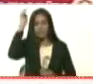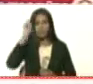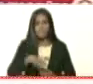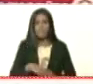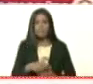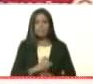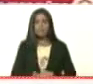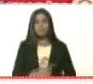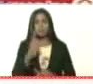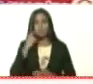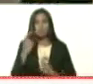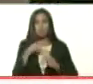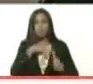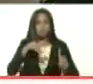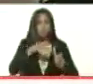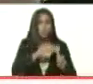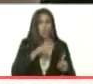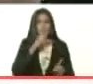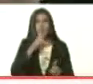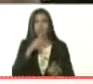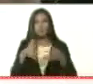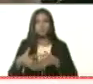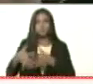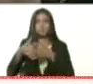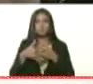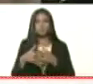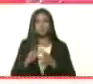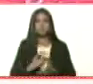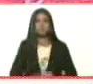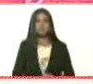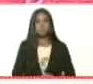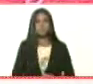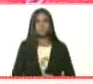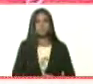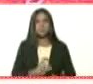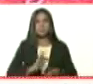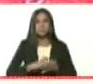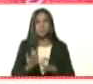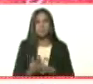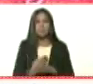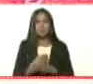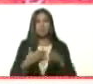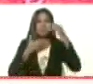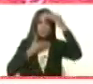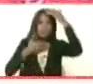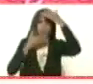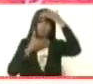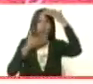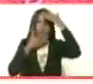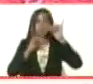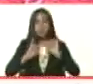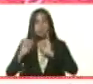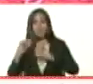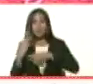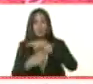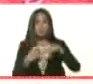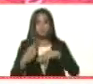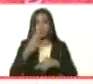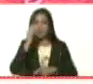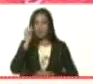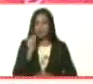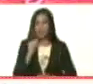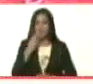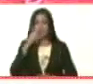Tarek es más perseguido del imperialismo gringo, porque es árabe, porque es revolucionario, porque